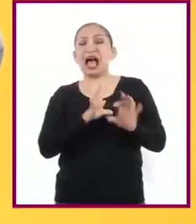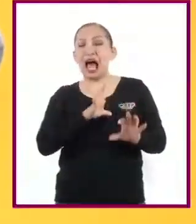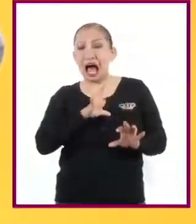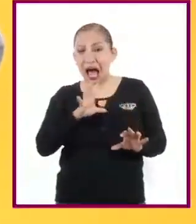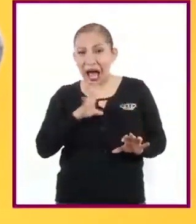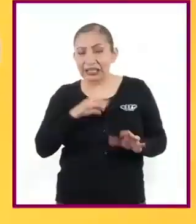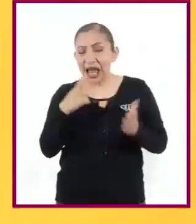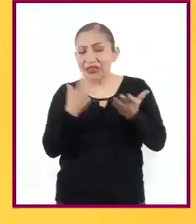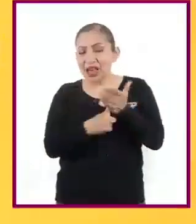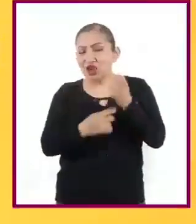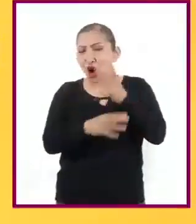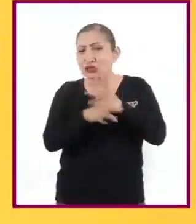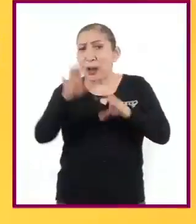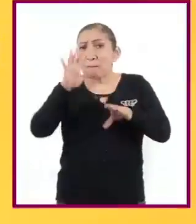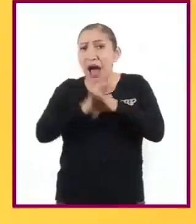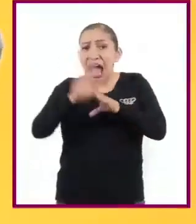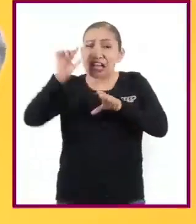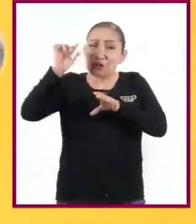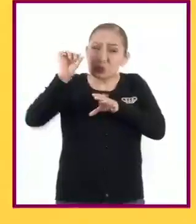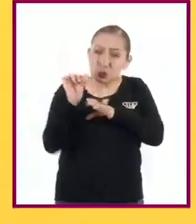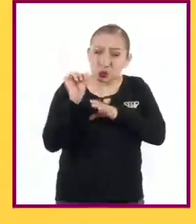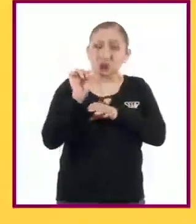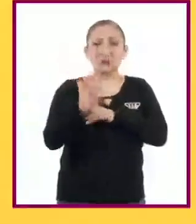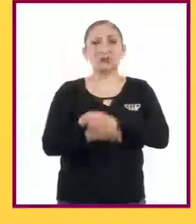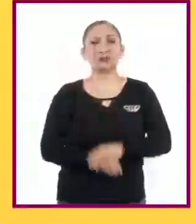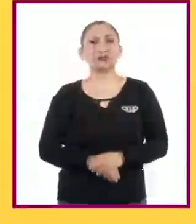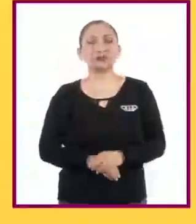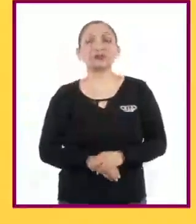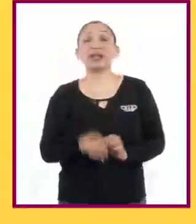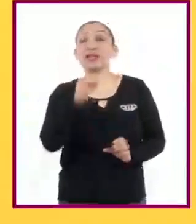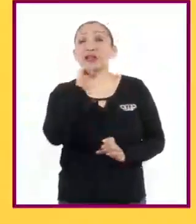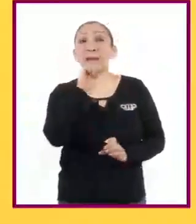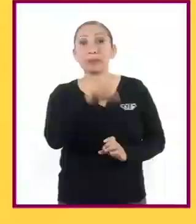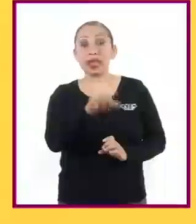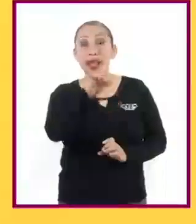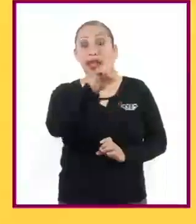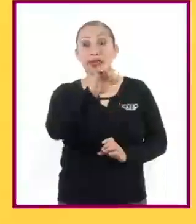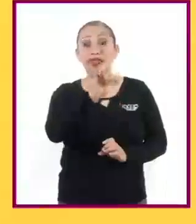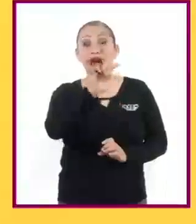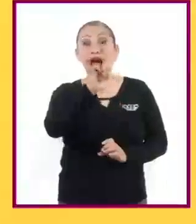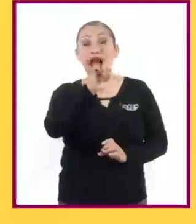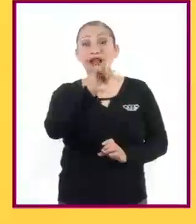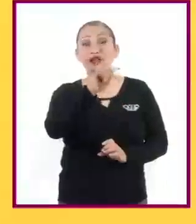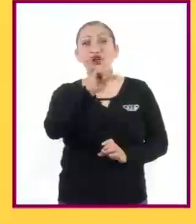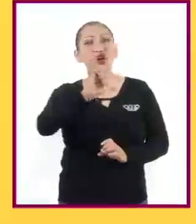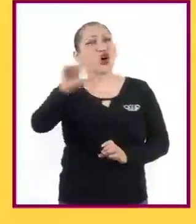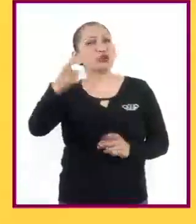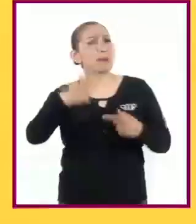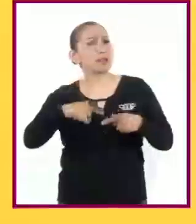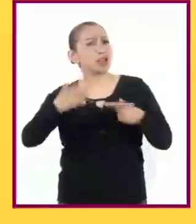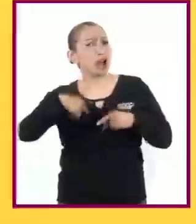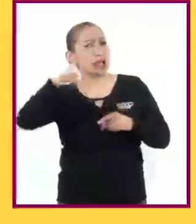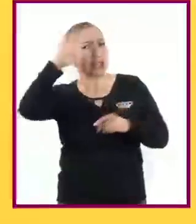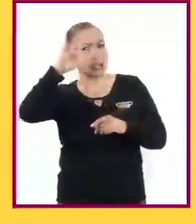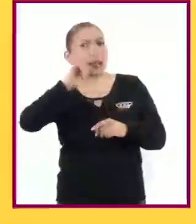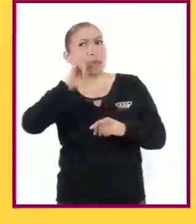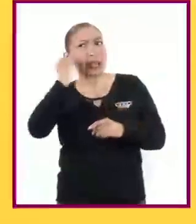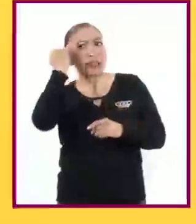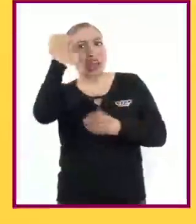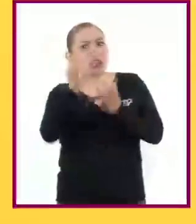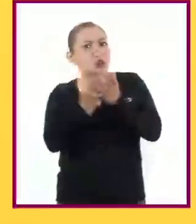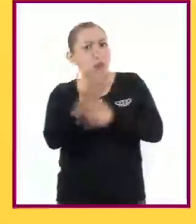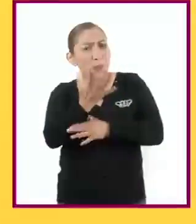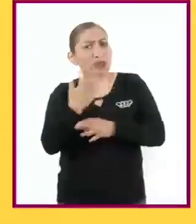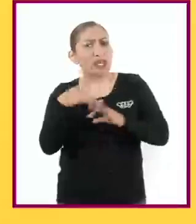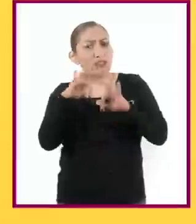de componentes aún más pequeños. Además de Dalton, ¿saben qué otros científicos propusieron nuevas ideas